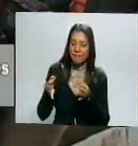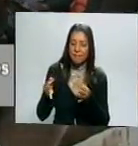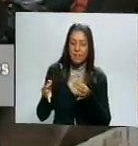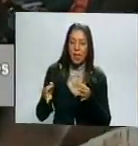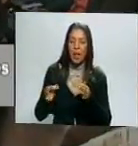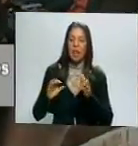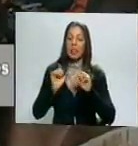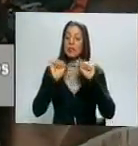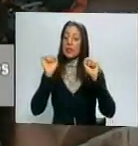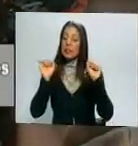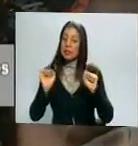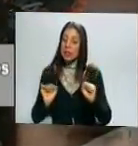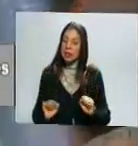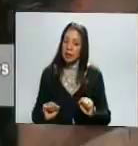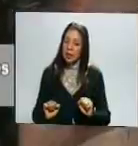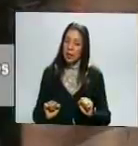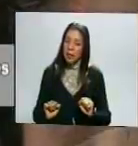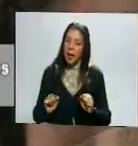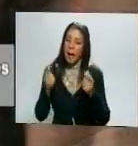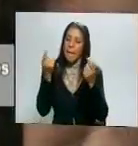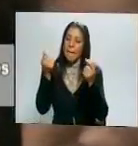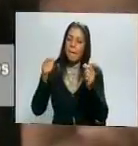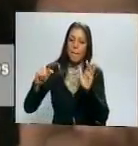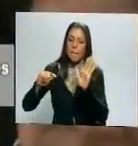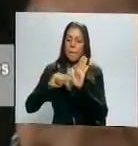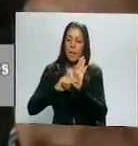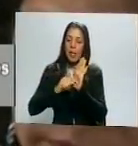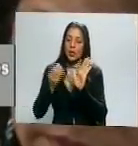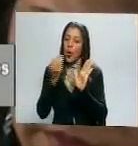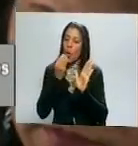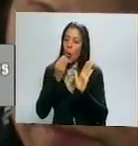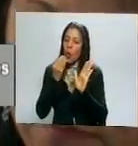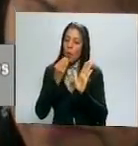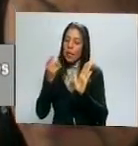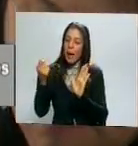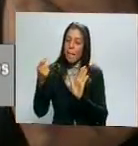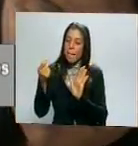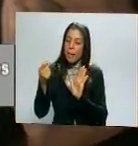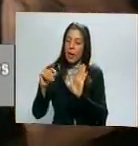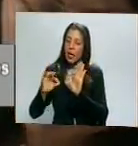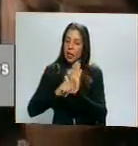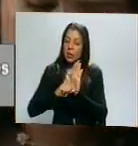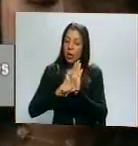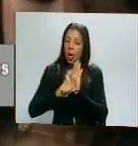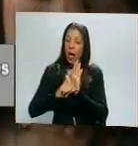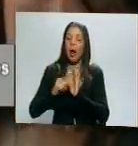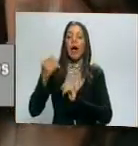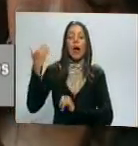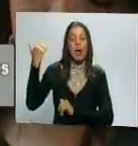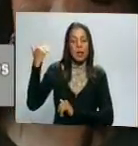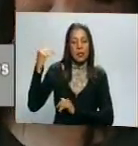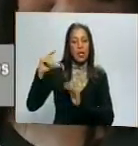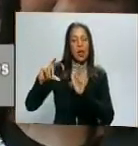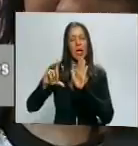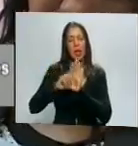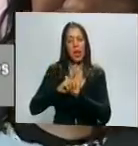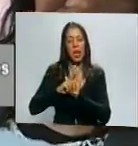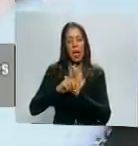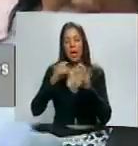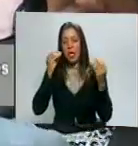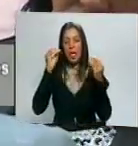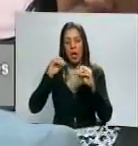tratamiento también de los precios en Venezuela. Nosotros aprobamos la ley de precios acordados, la